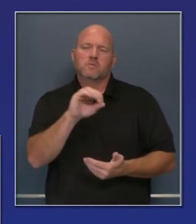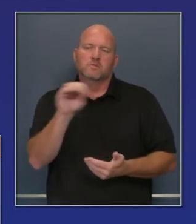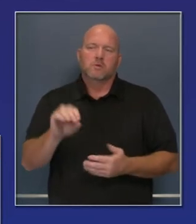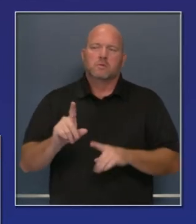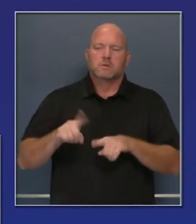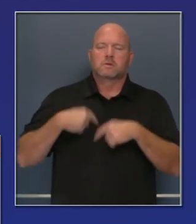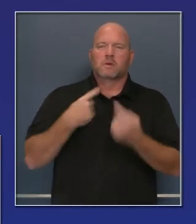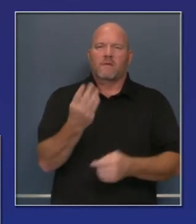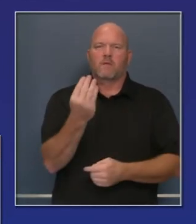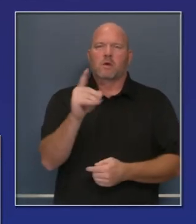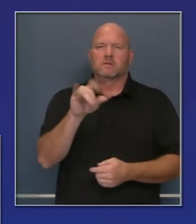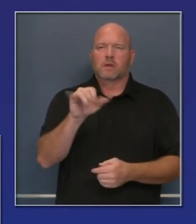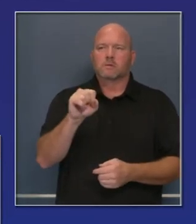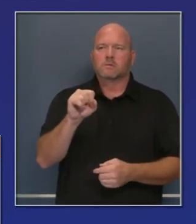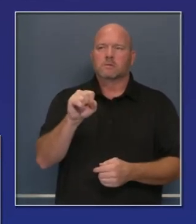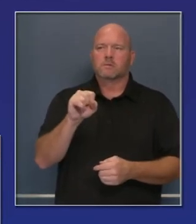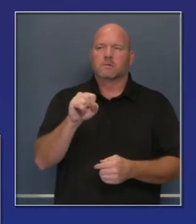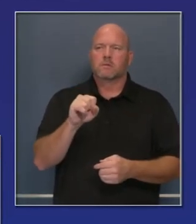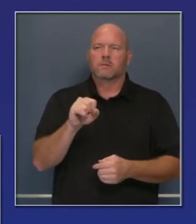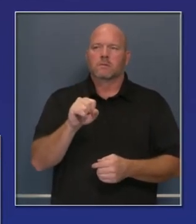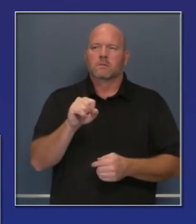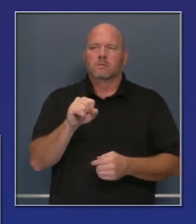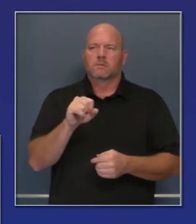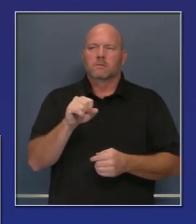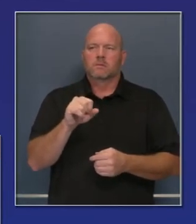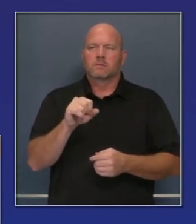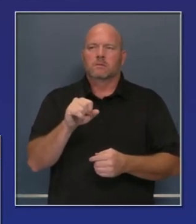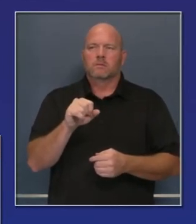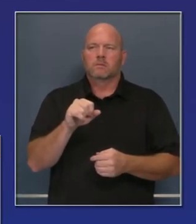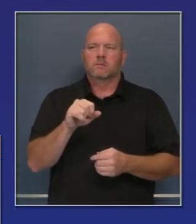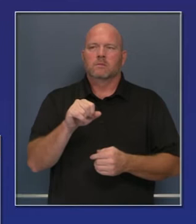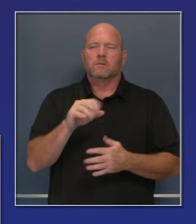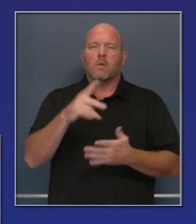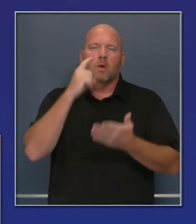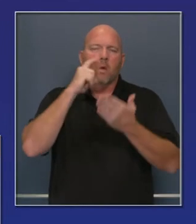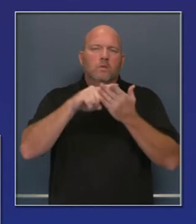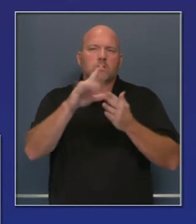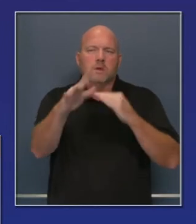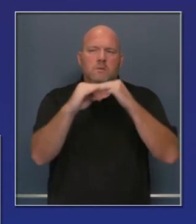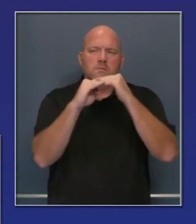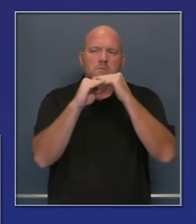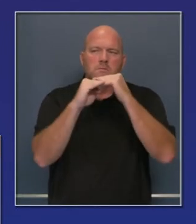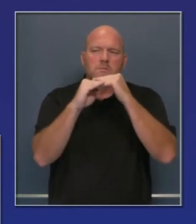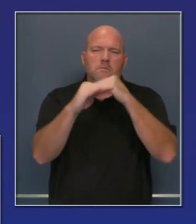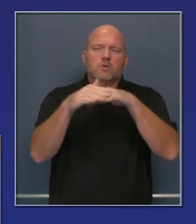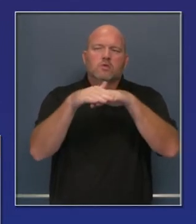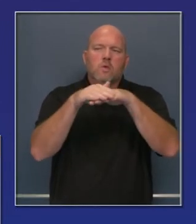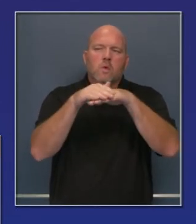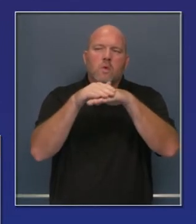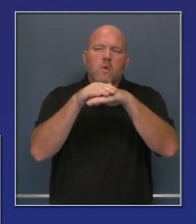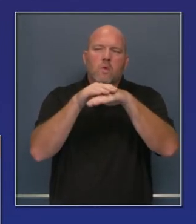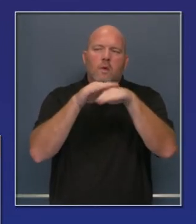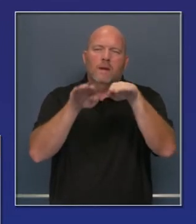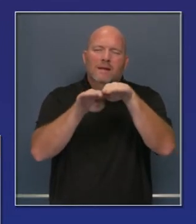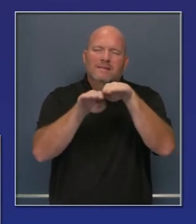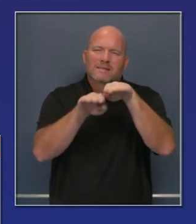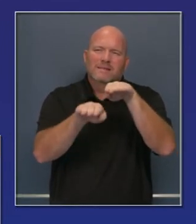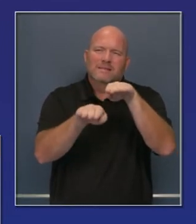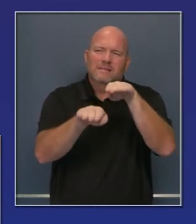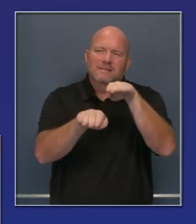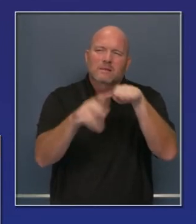13% en 14 días. Tal vez recuerden ustedes, estamos viendo un poco un aplanamiento, una reducción en el índice de